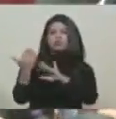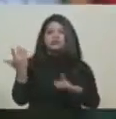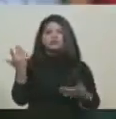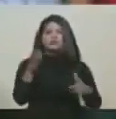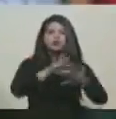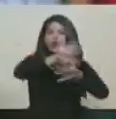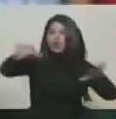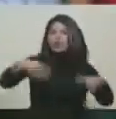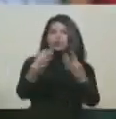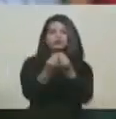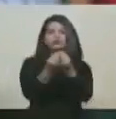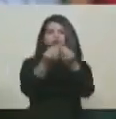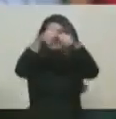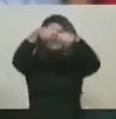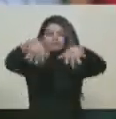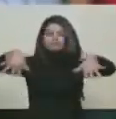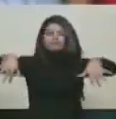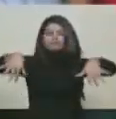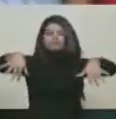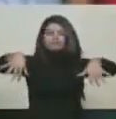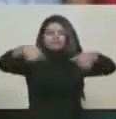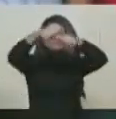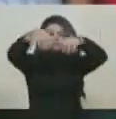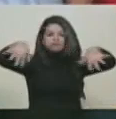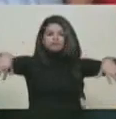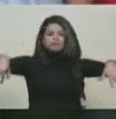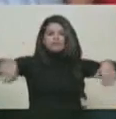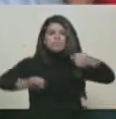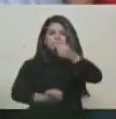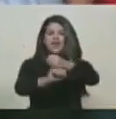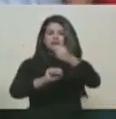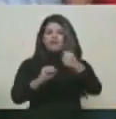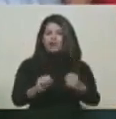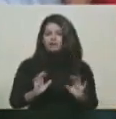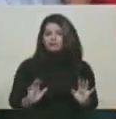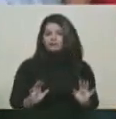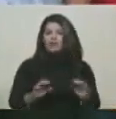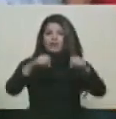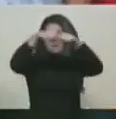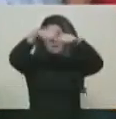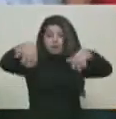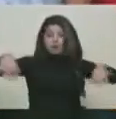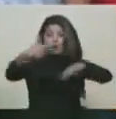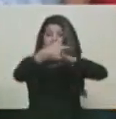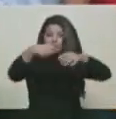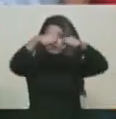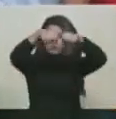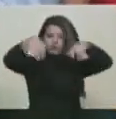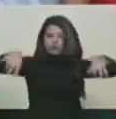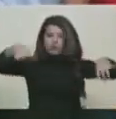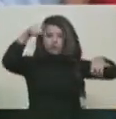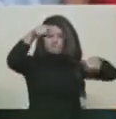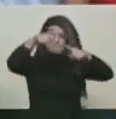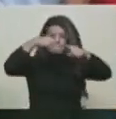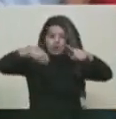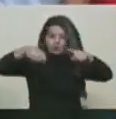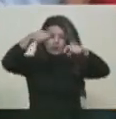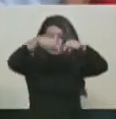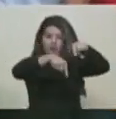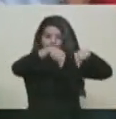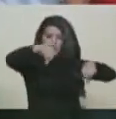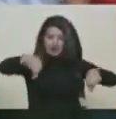Una sola estructura de gobierno. Si esa estructura de gobierno le